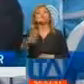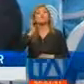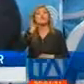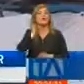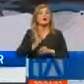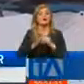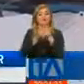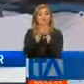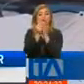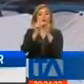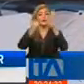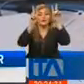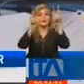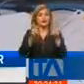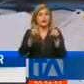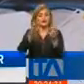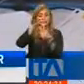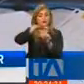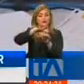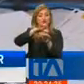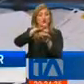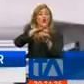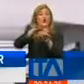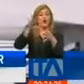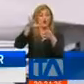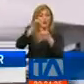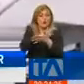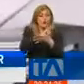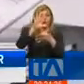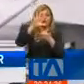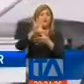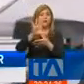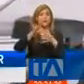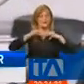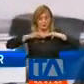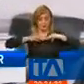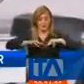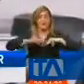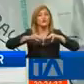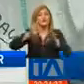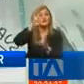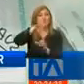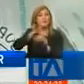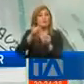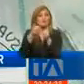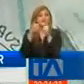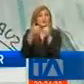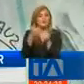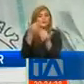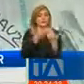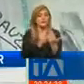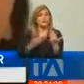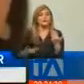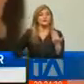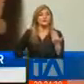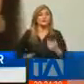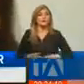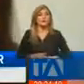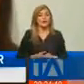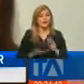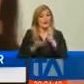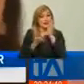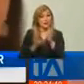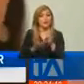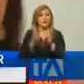temas electorales de la UDLA, el método está relacionado con la votación de los candidatos presidenciales. Podemos ver